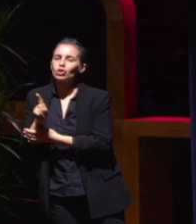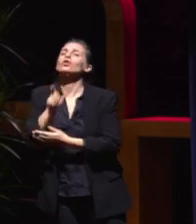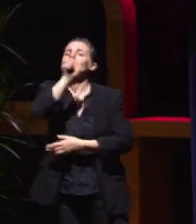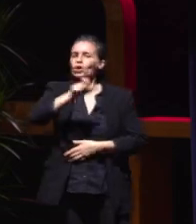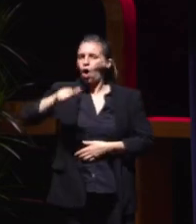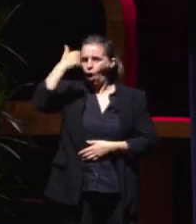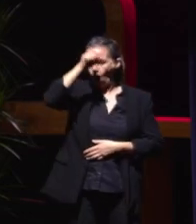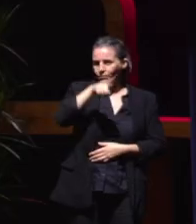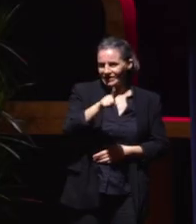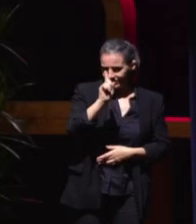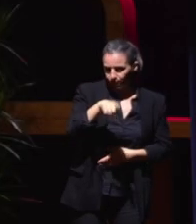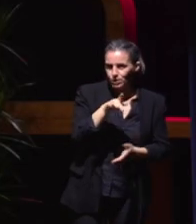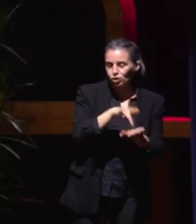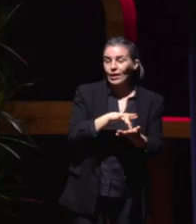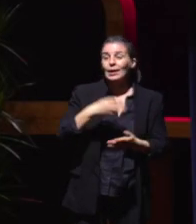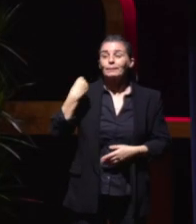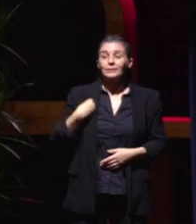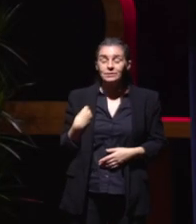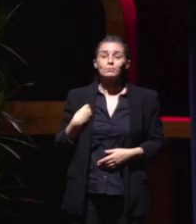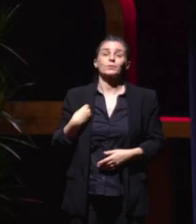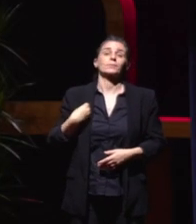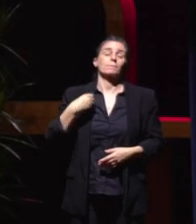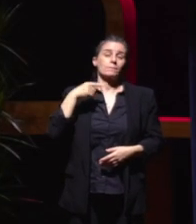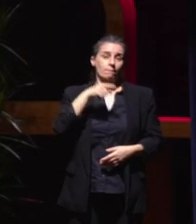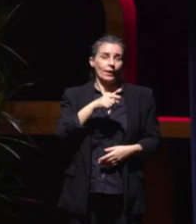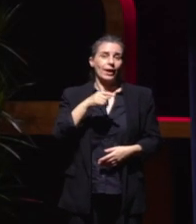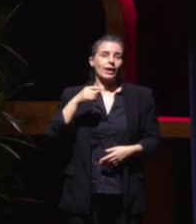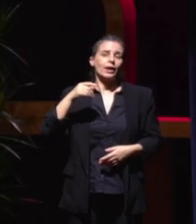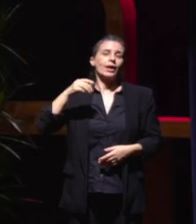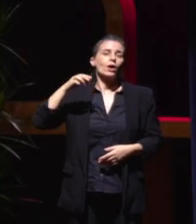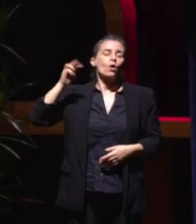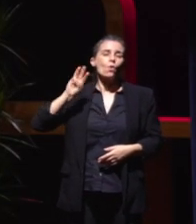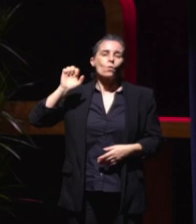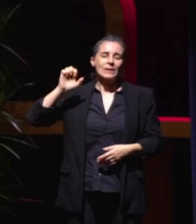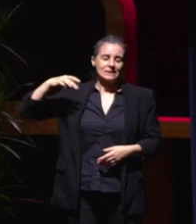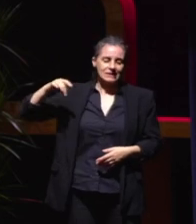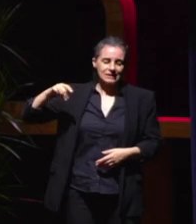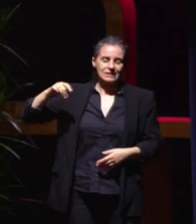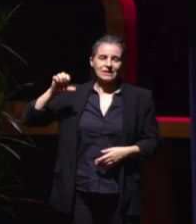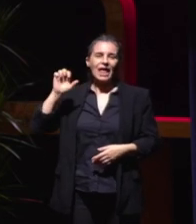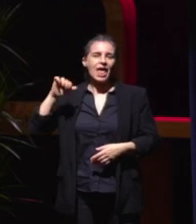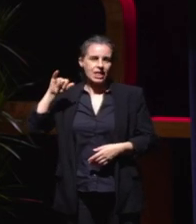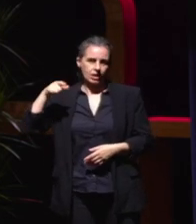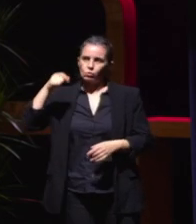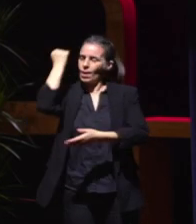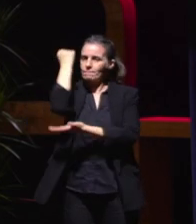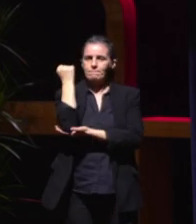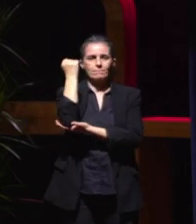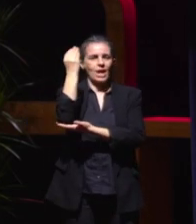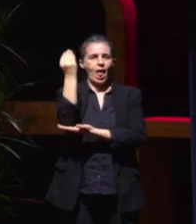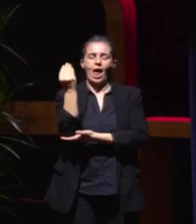cabeza y weinstein ha sido un Pilar del cineamericano nos hemos comido todas sus películas Los Hermanos